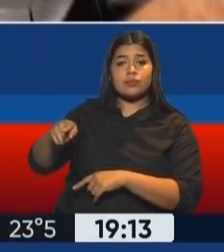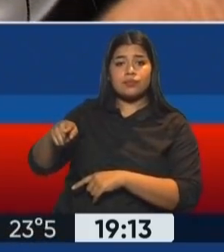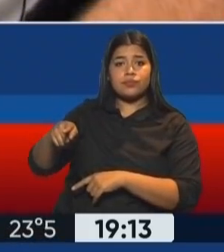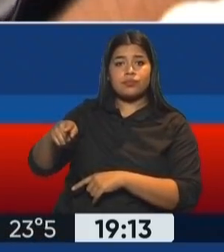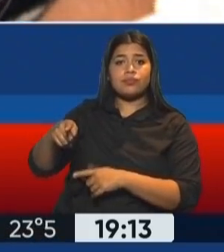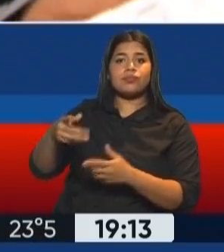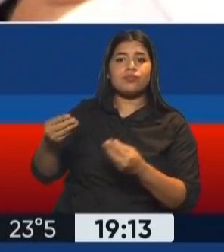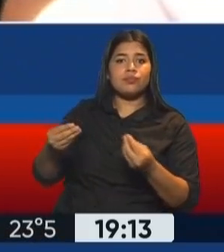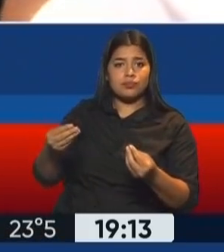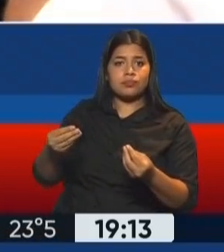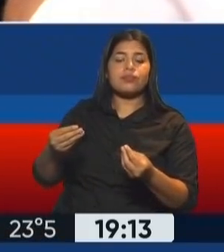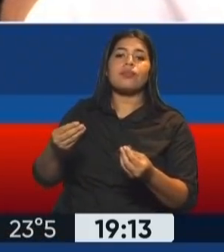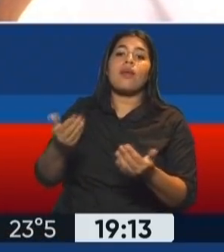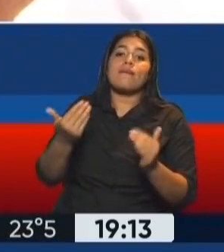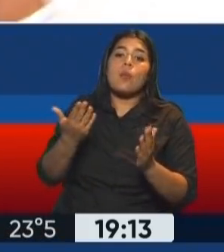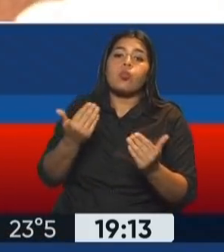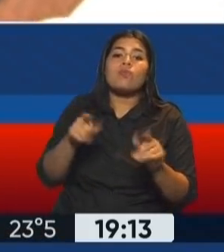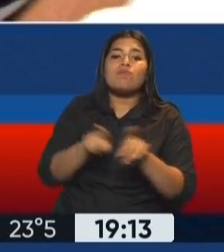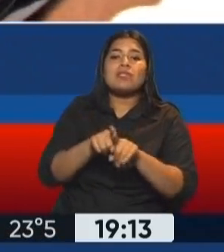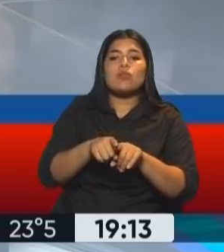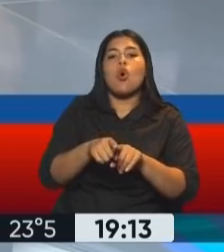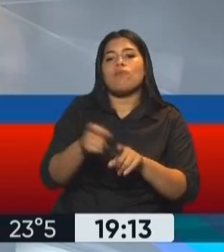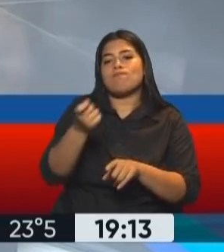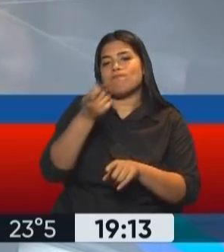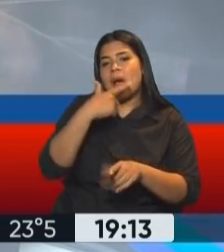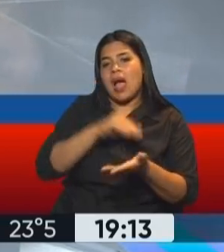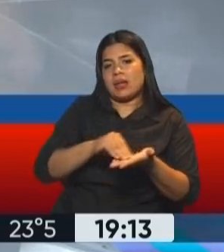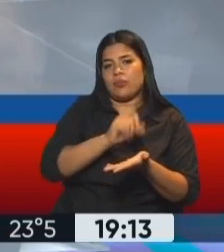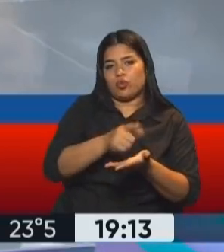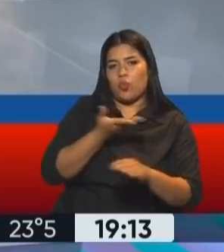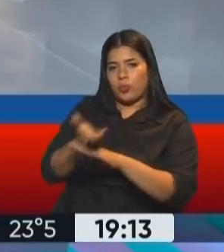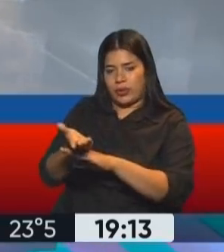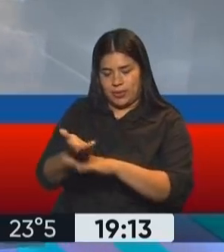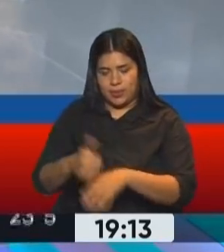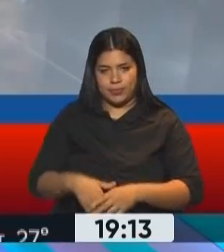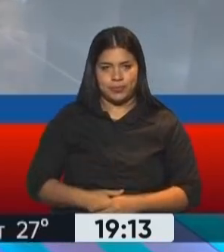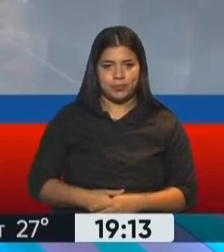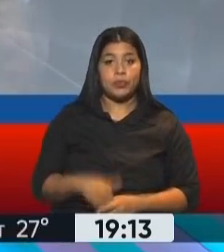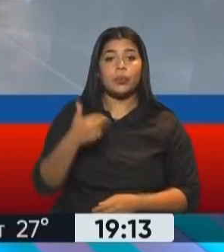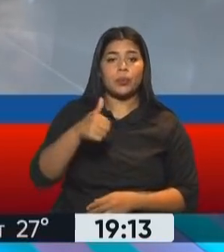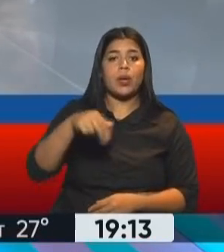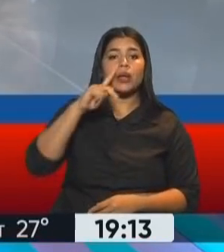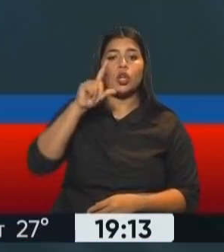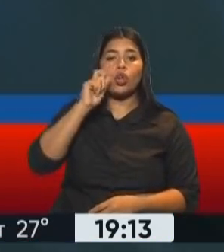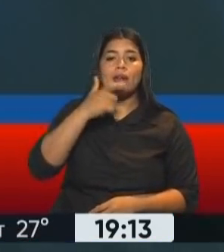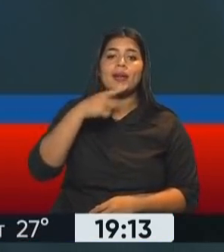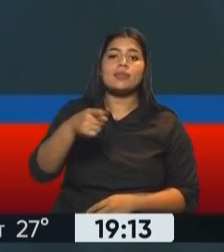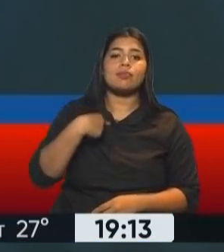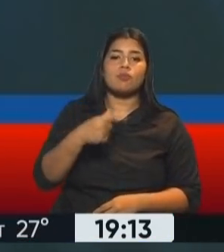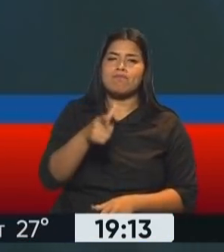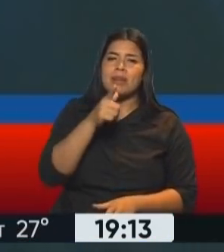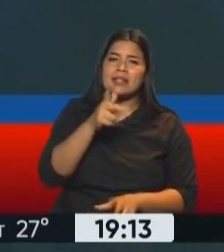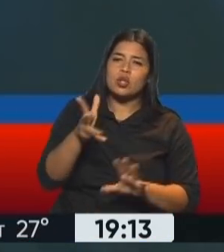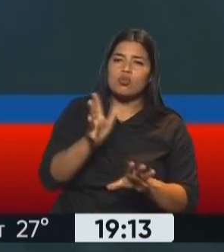hacer lugar a la medida que le había pedido la defensa de Macri. Bien, veremos, después le vamos a preguntar a Nicolás Fiorentino, pero pareciera que es una apuesta también la